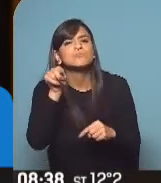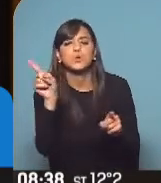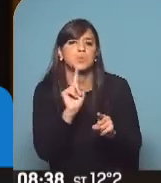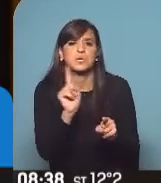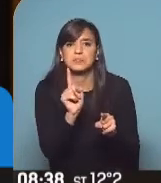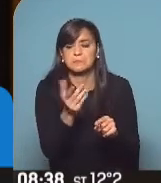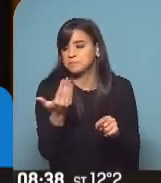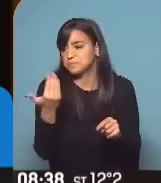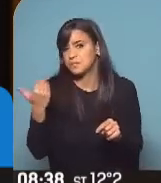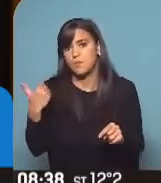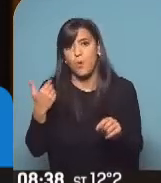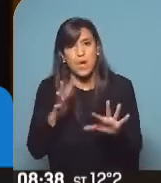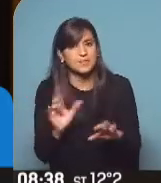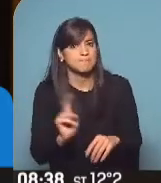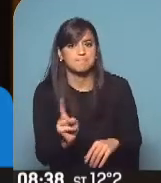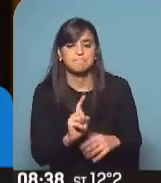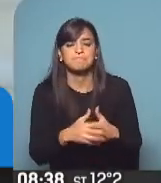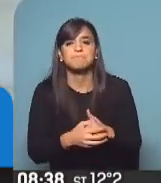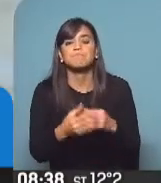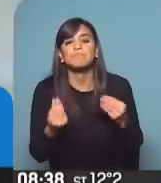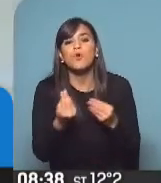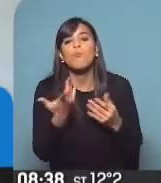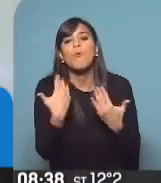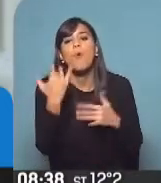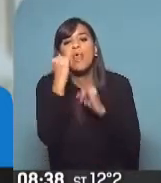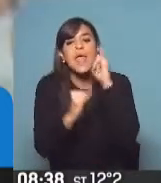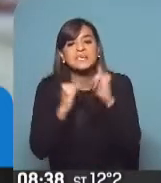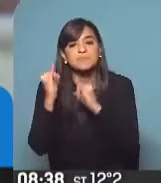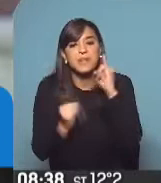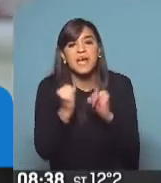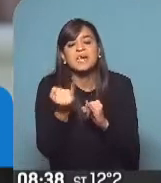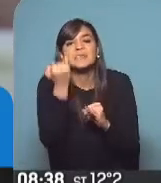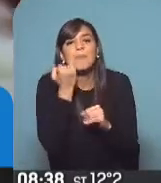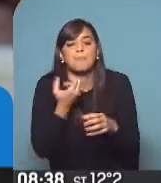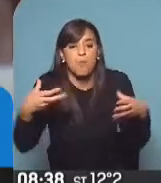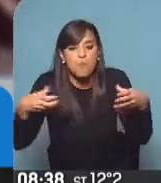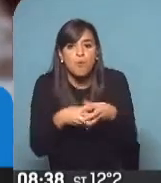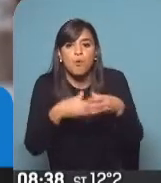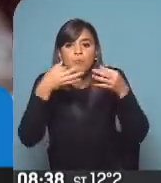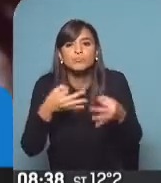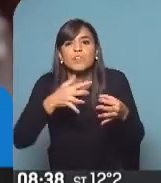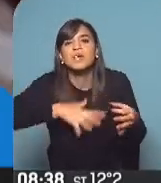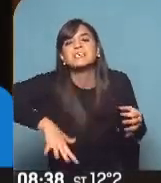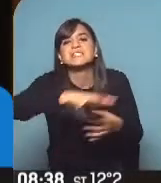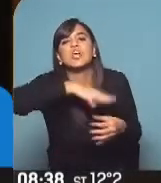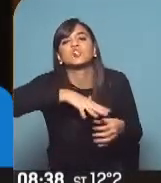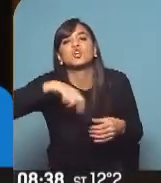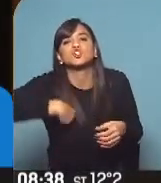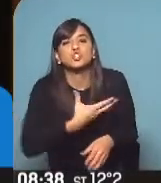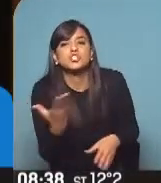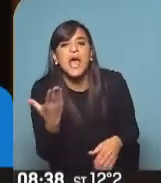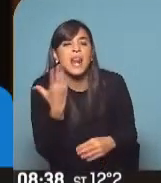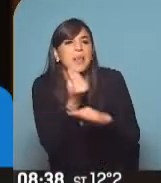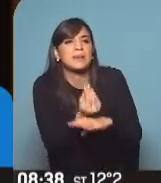últimas décadas diría y ya que se debe cómo se puede explicar eso quizás más a partidos que representen los sectores sociales bueno el